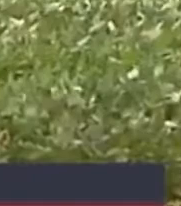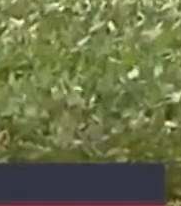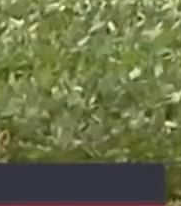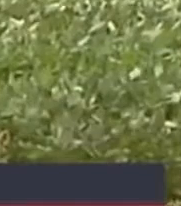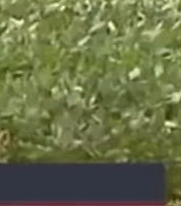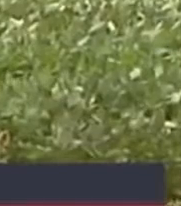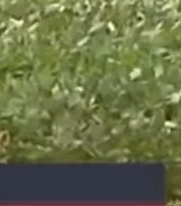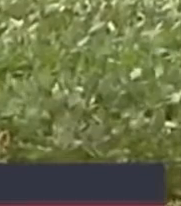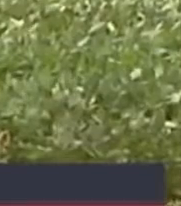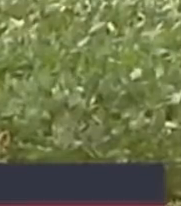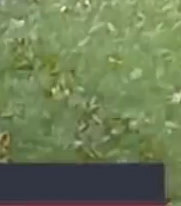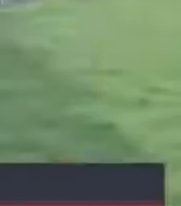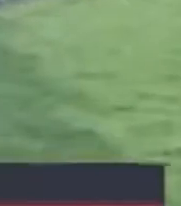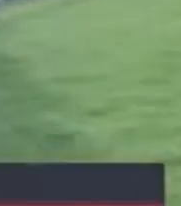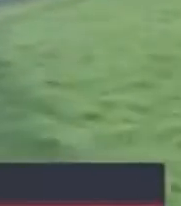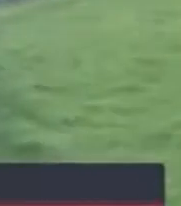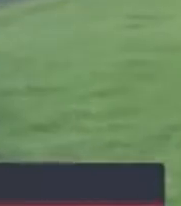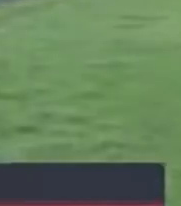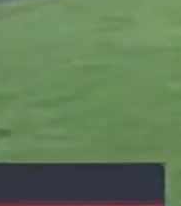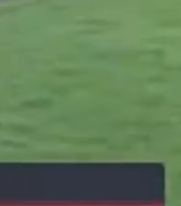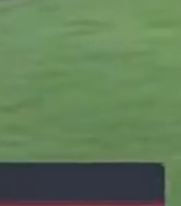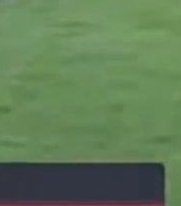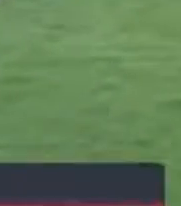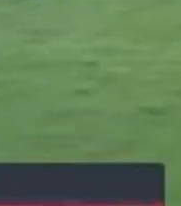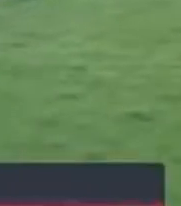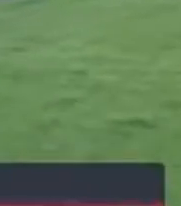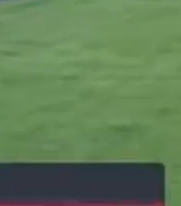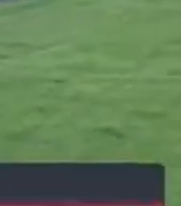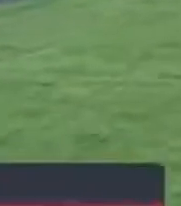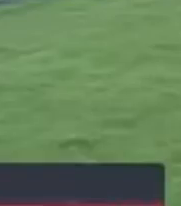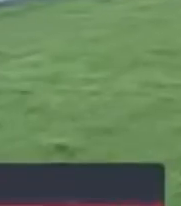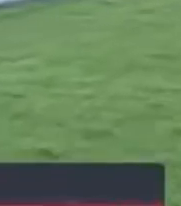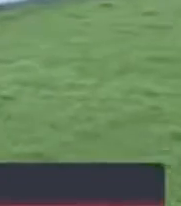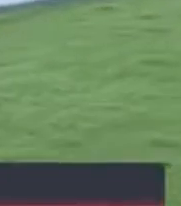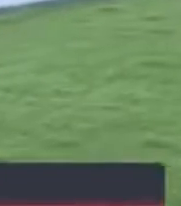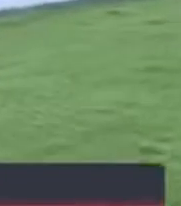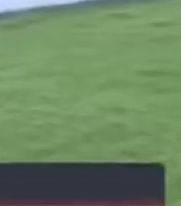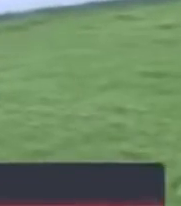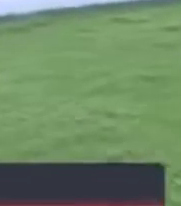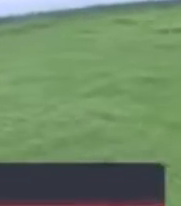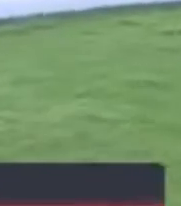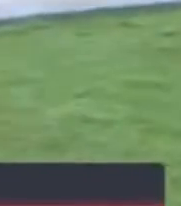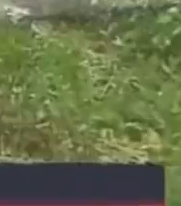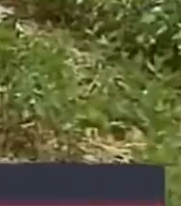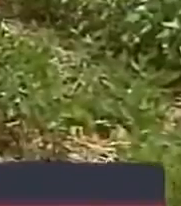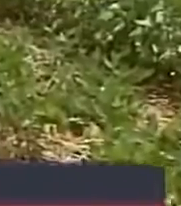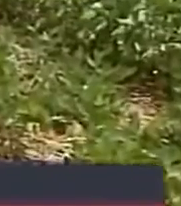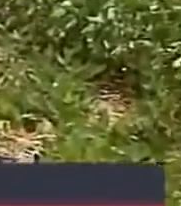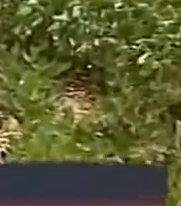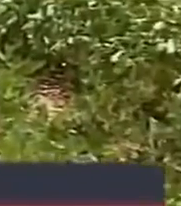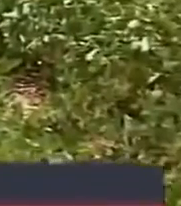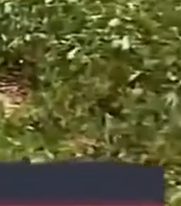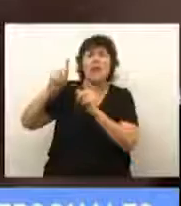no deben existir para eso hay otros impuestos como el impuesto a la ganancia esto lo que hace sentir más son las producciones ya la